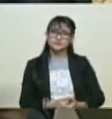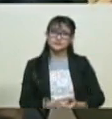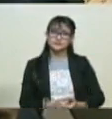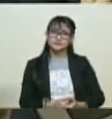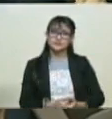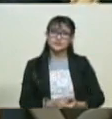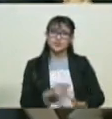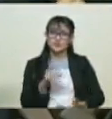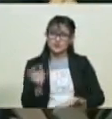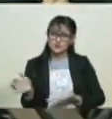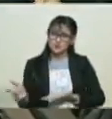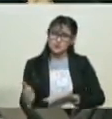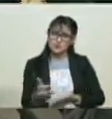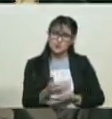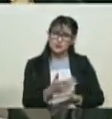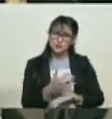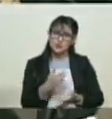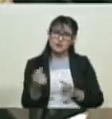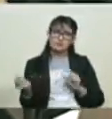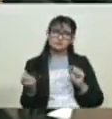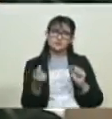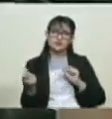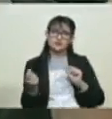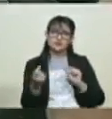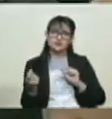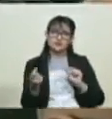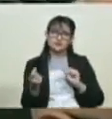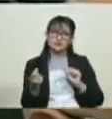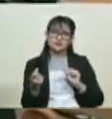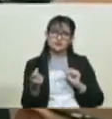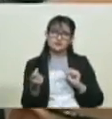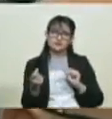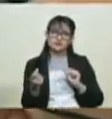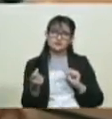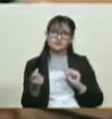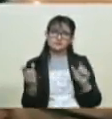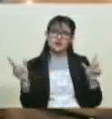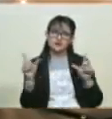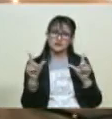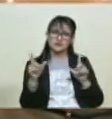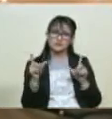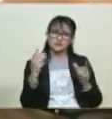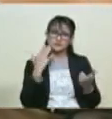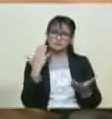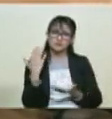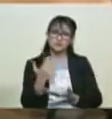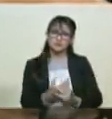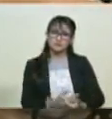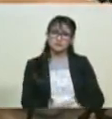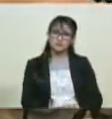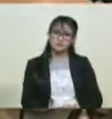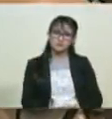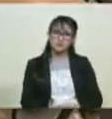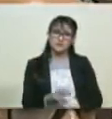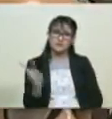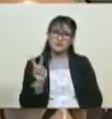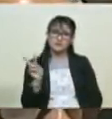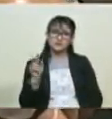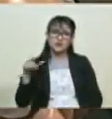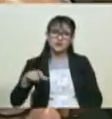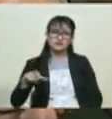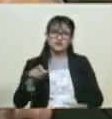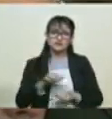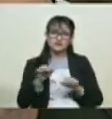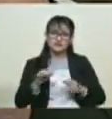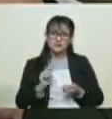recogen buena parte también de esos debates en sus medios venezuela necesita un